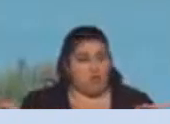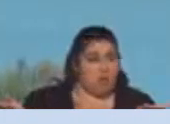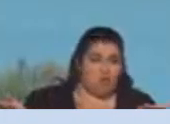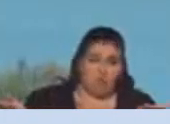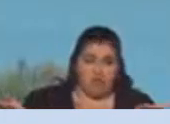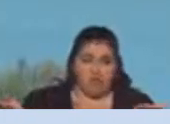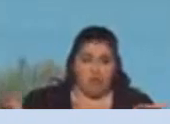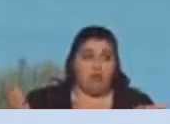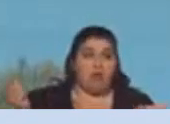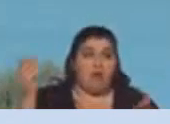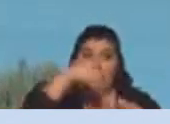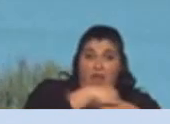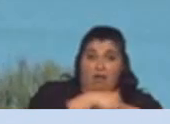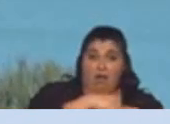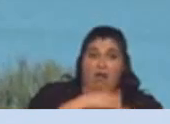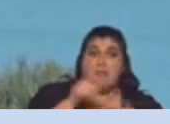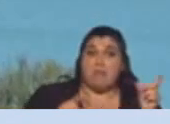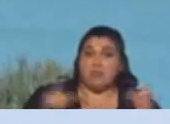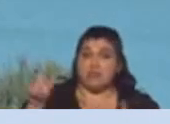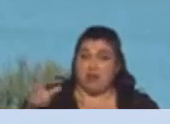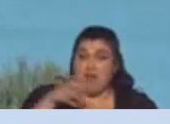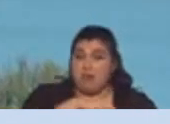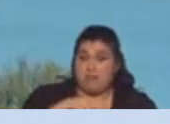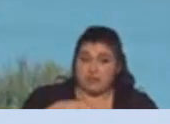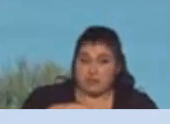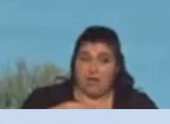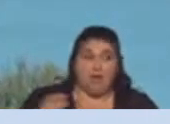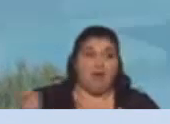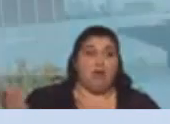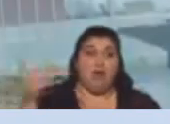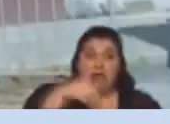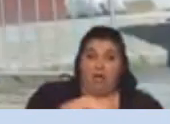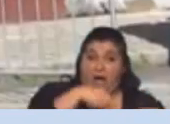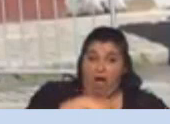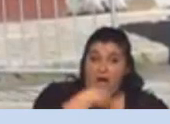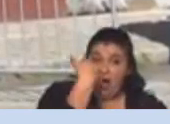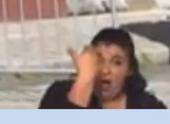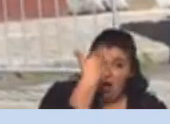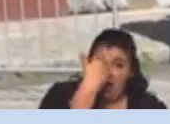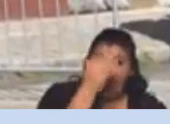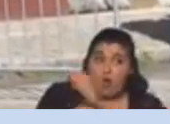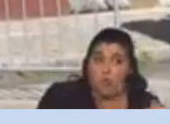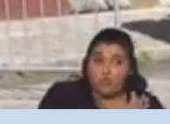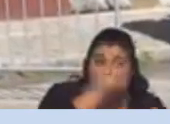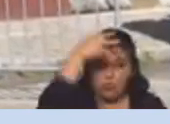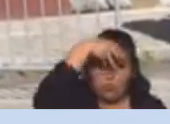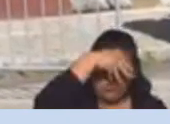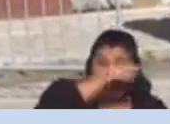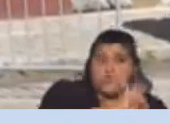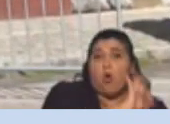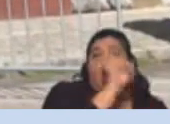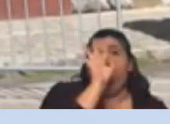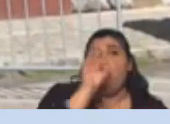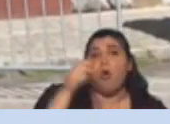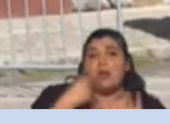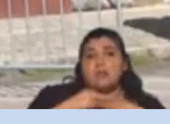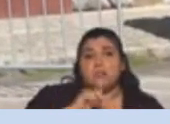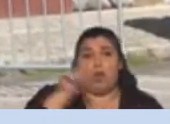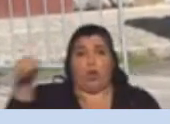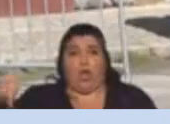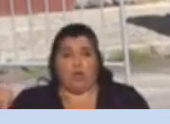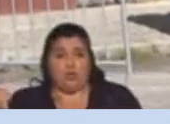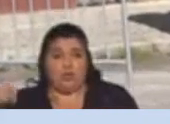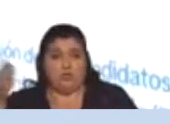en este hotel frente al Océano Atlántico con bullrich o en el local gastronómico con mi